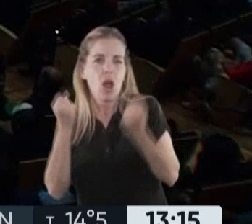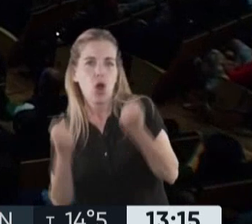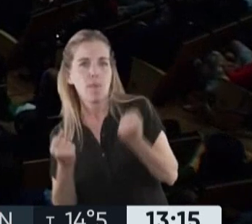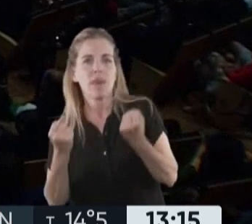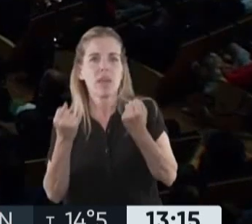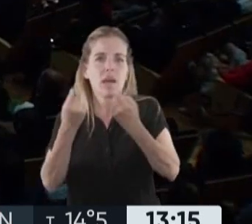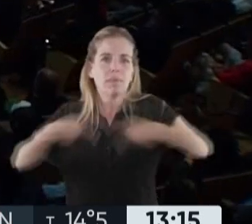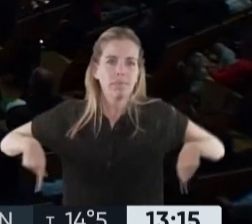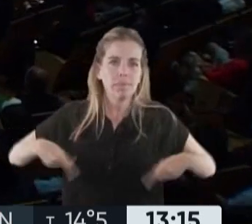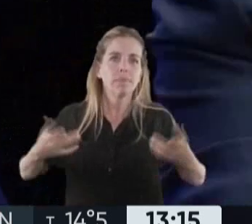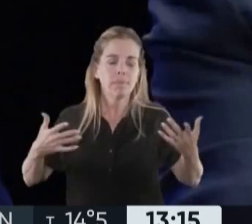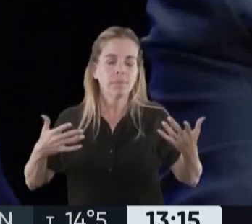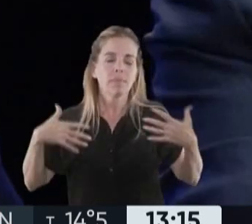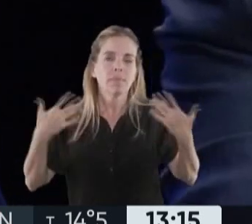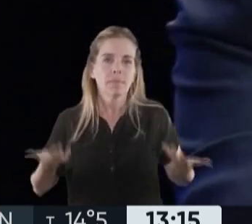Entonces,